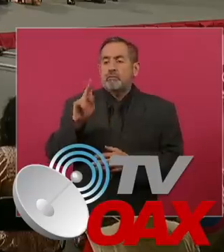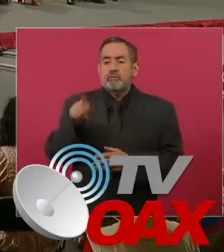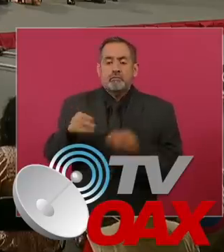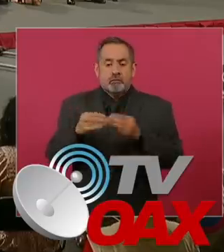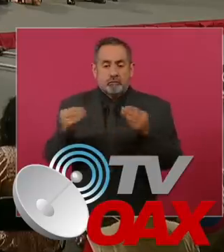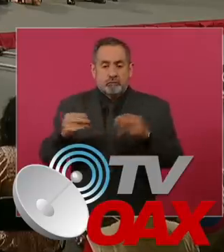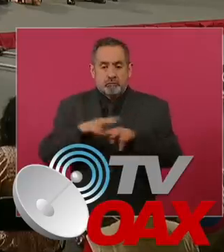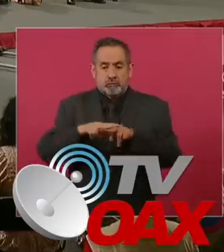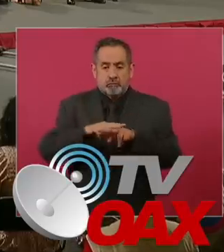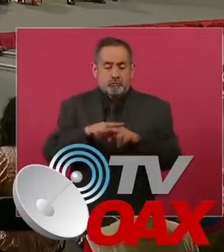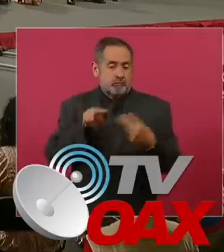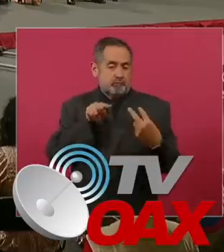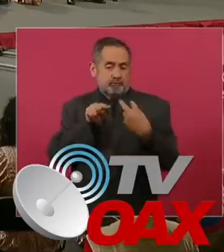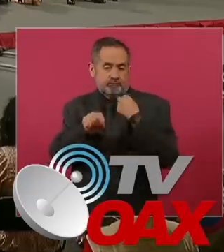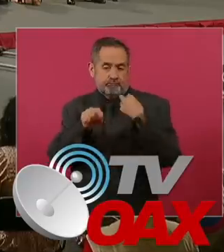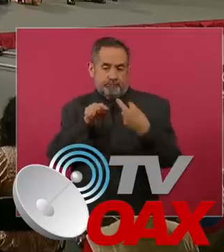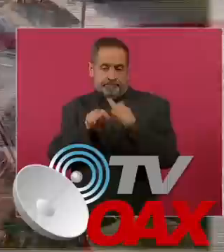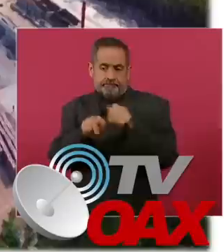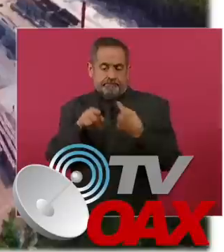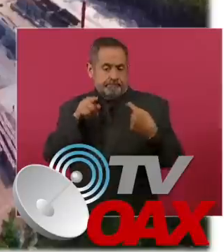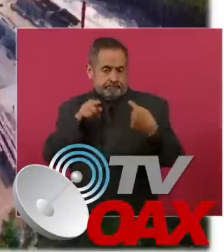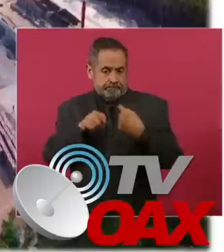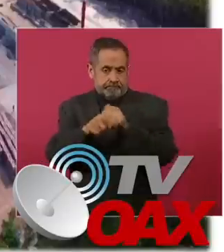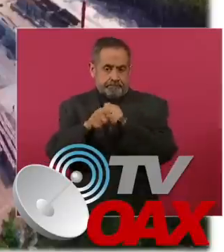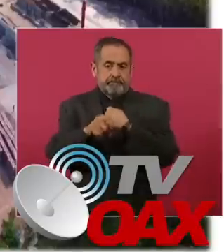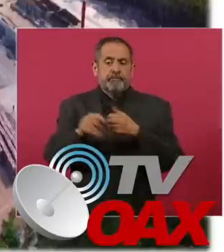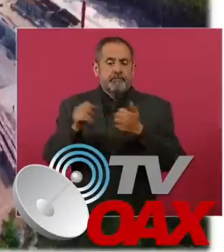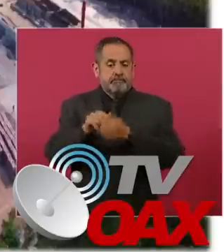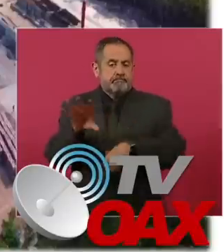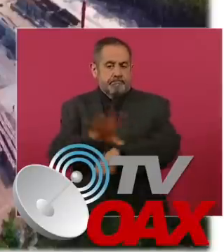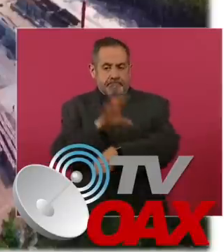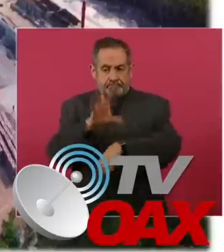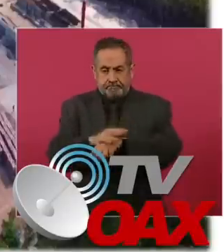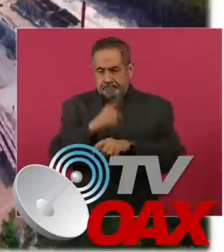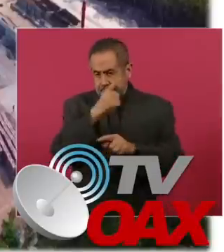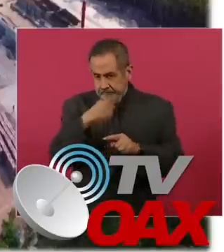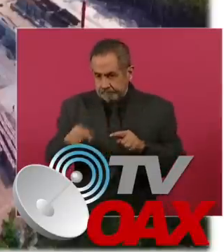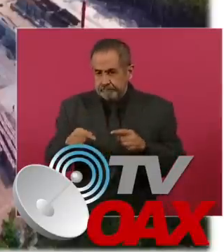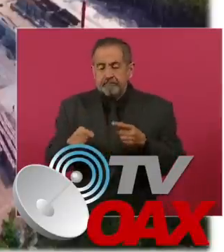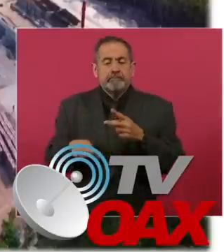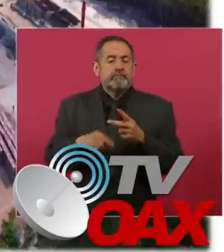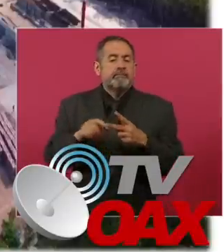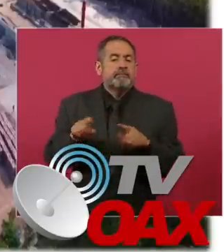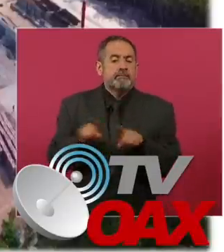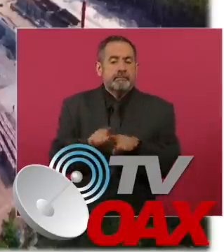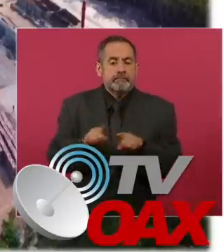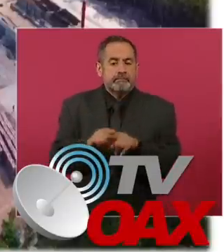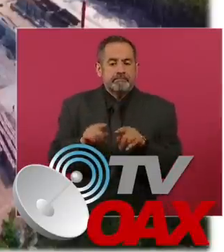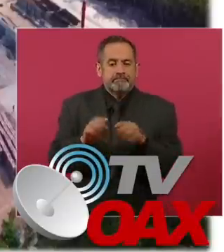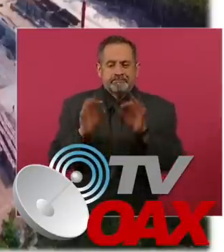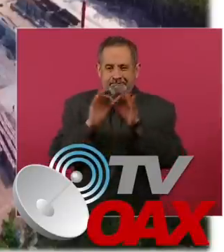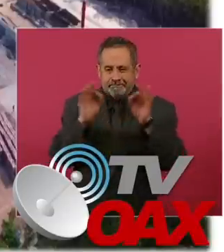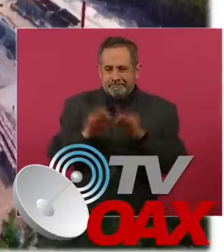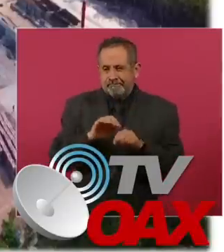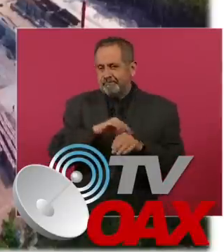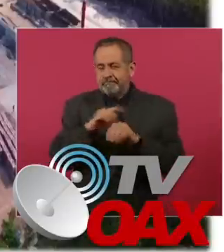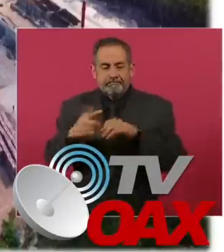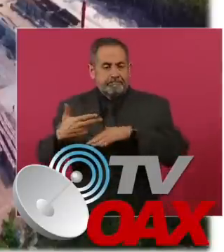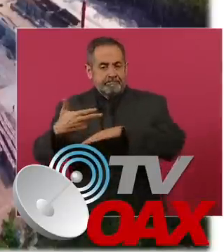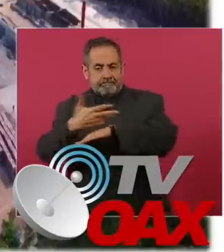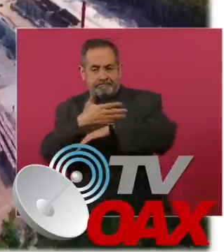doble electrificada, tanto en terraplén y 8 kilómetros en viaducto por las mismas circunstancias que les